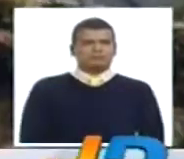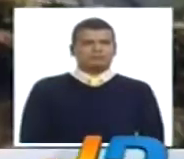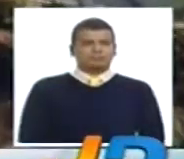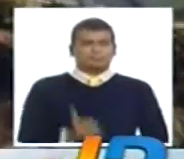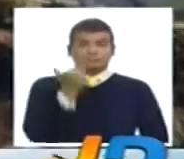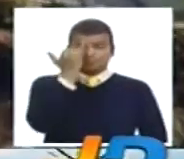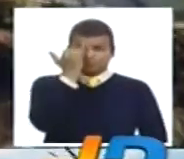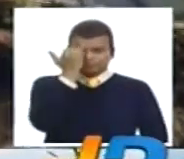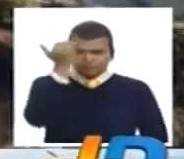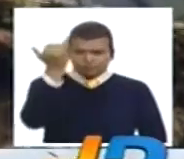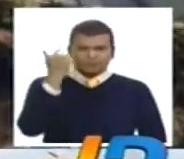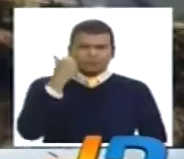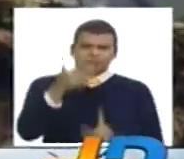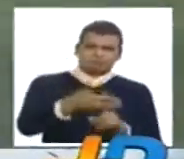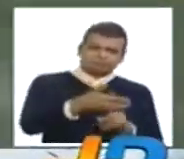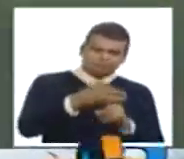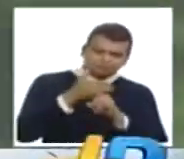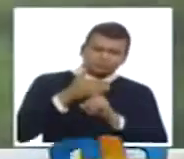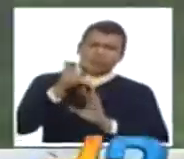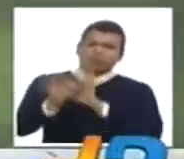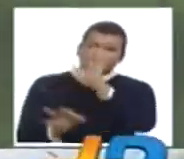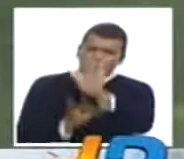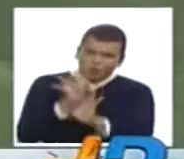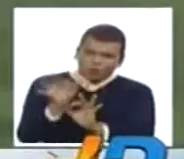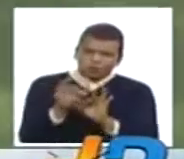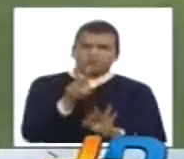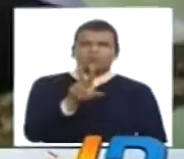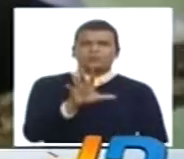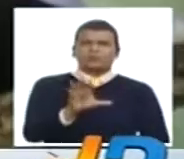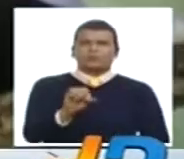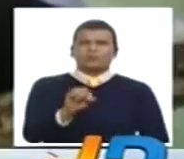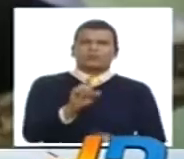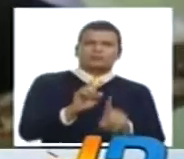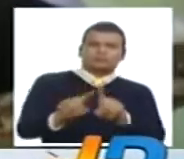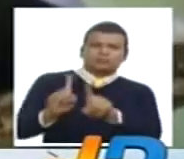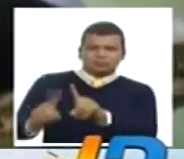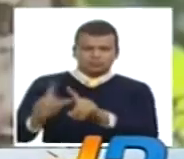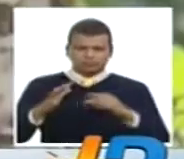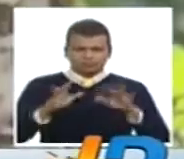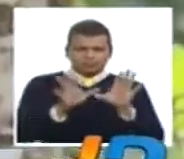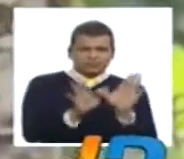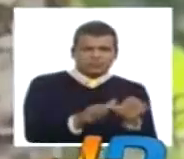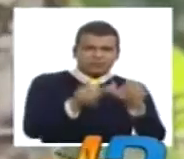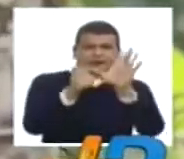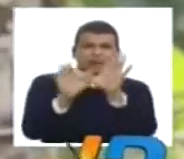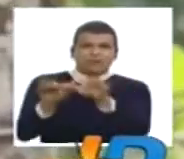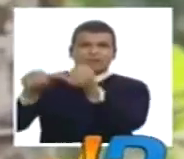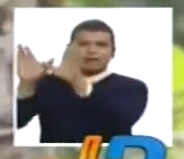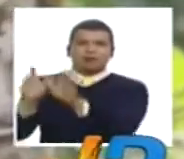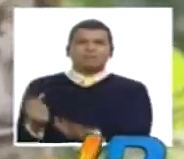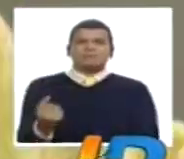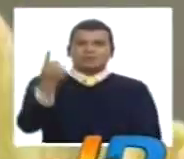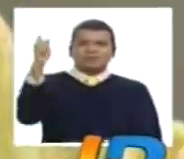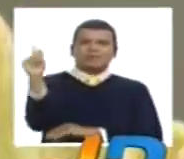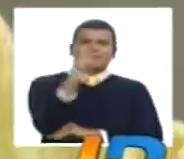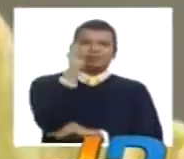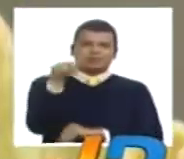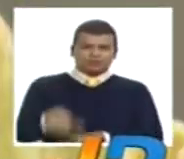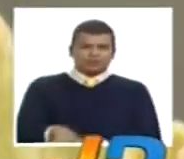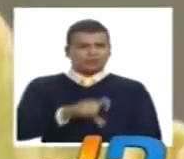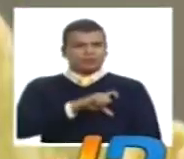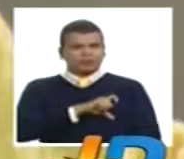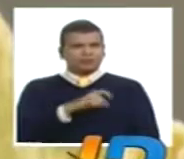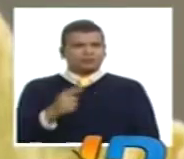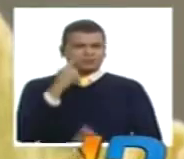Propiciar la investigación y conservación de más de 250 especies de aves es el objetivo de esta primera feria que se realizará en nuestra ciudad con